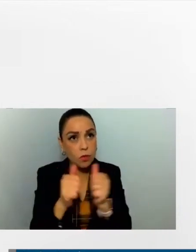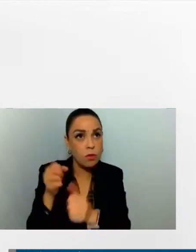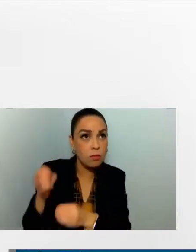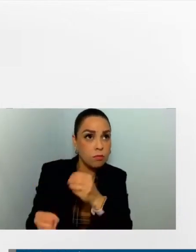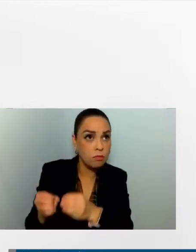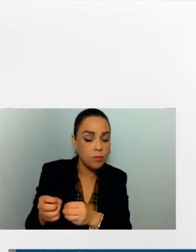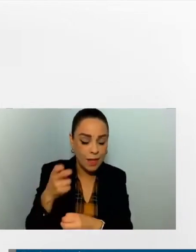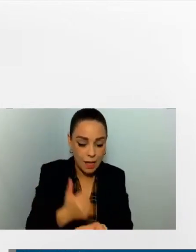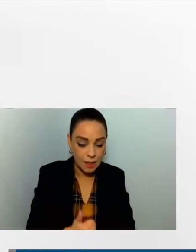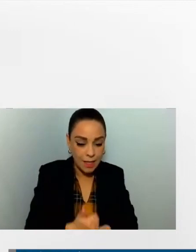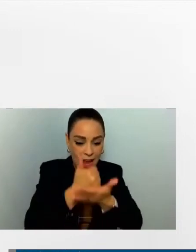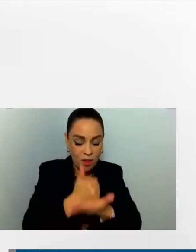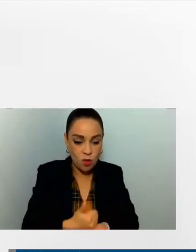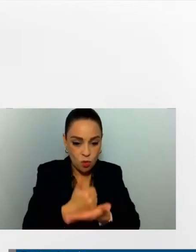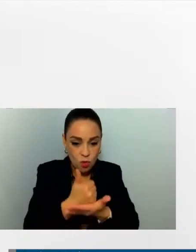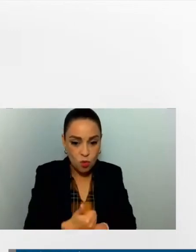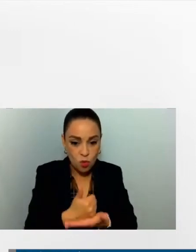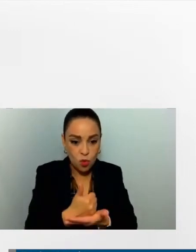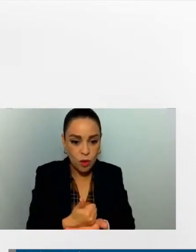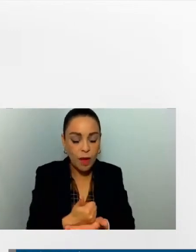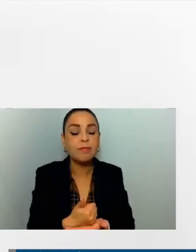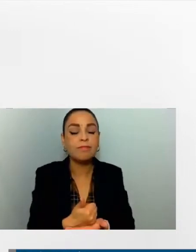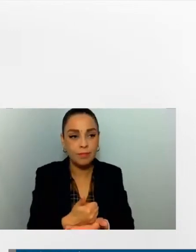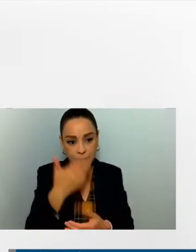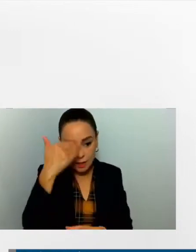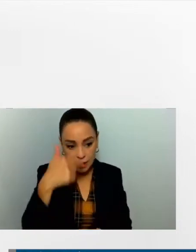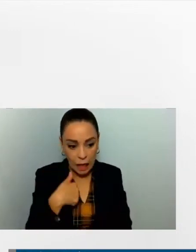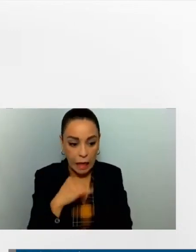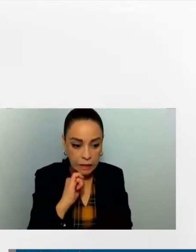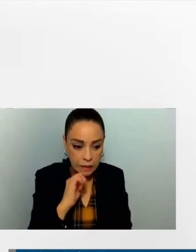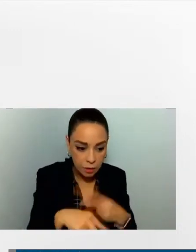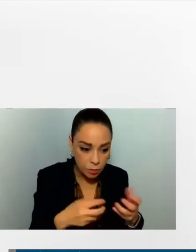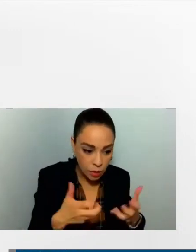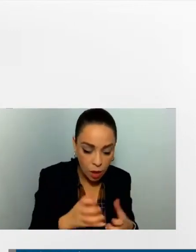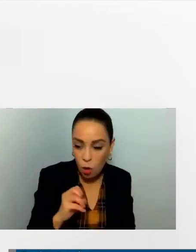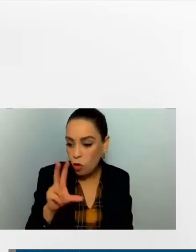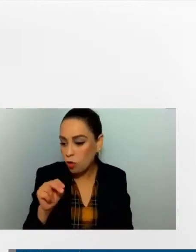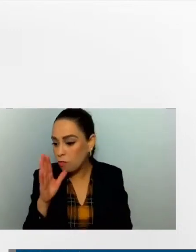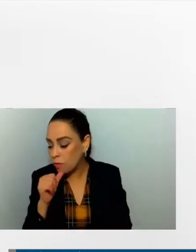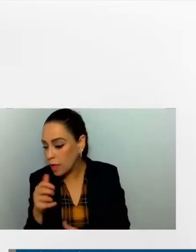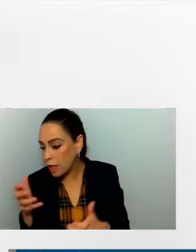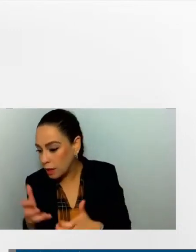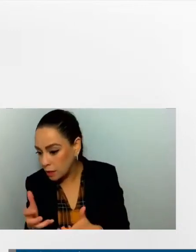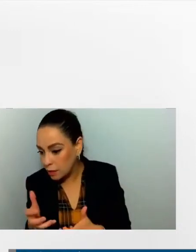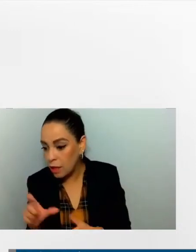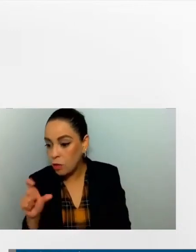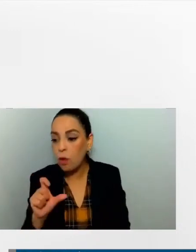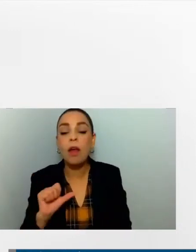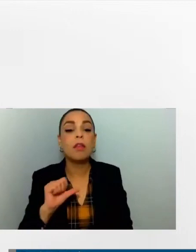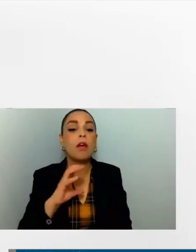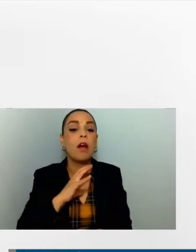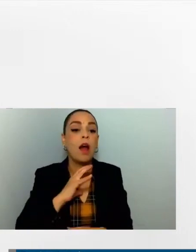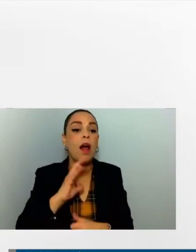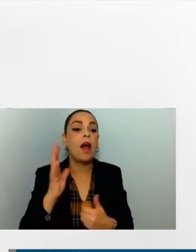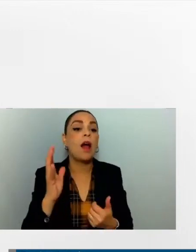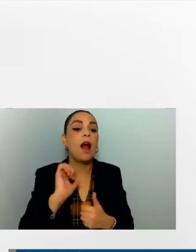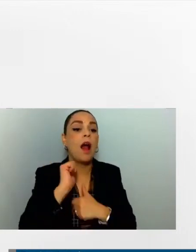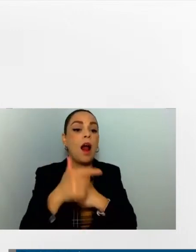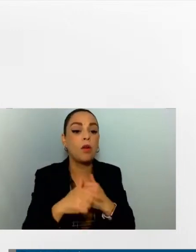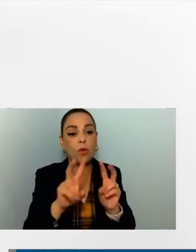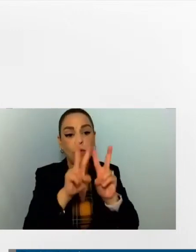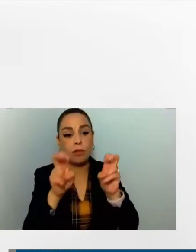nos da desincentivos para saber hasta dónde podemos movernos dentro de un plano de mediación o cuando estemos frente a los órganos